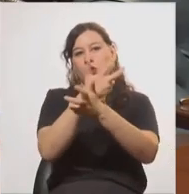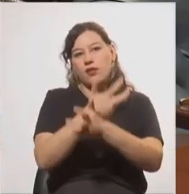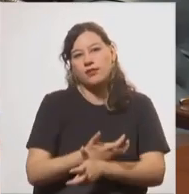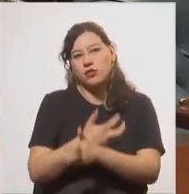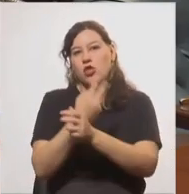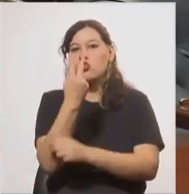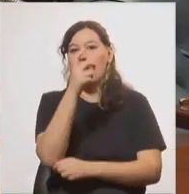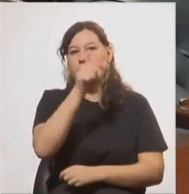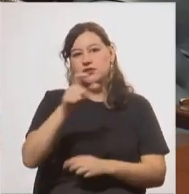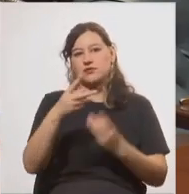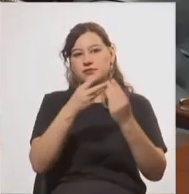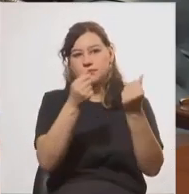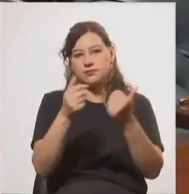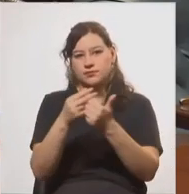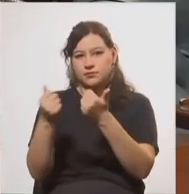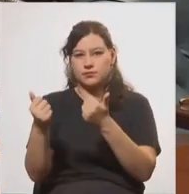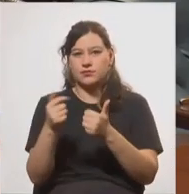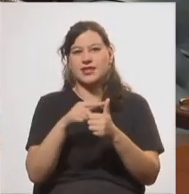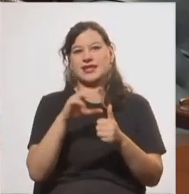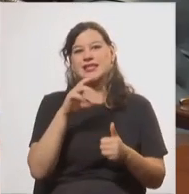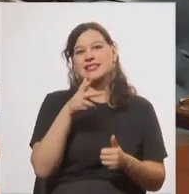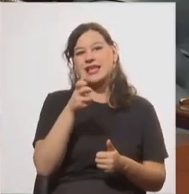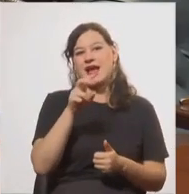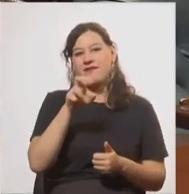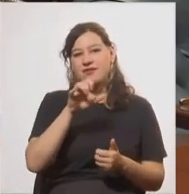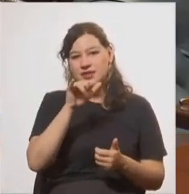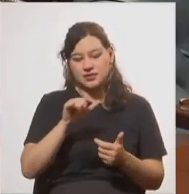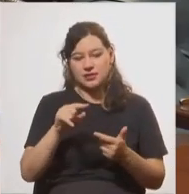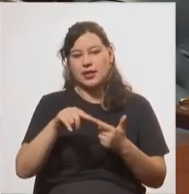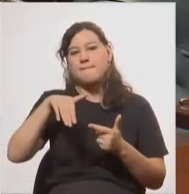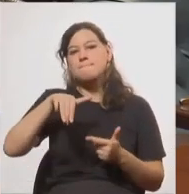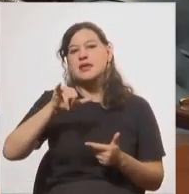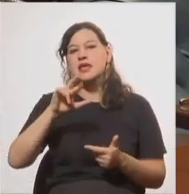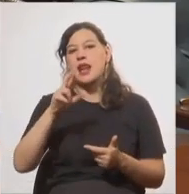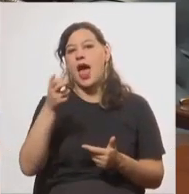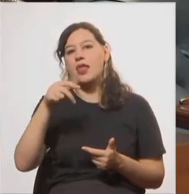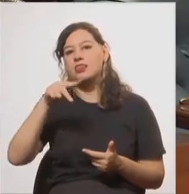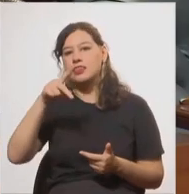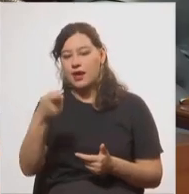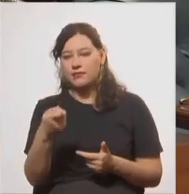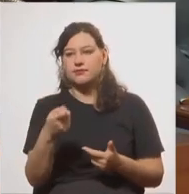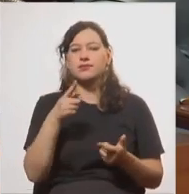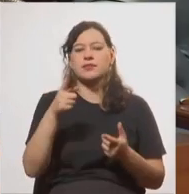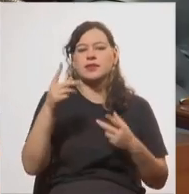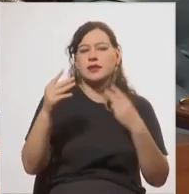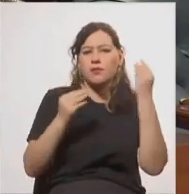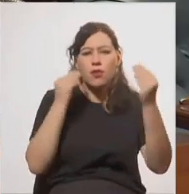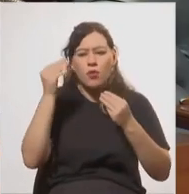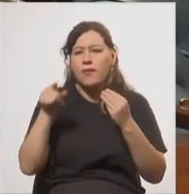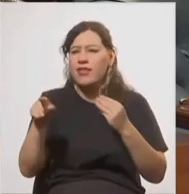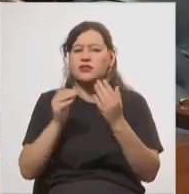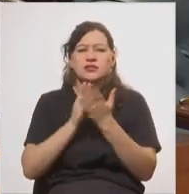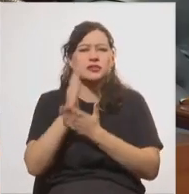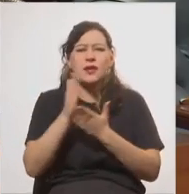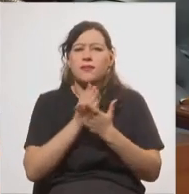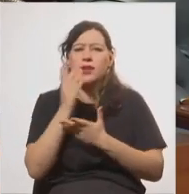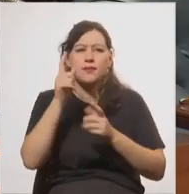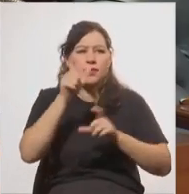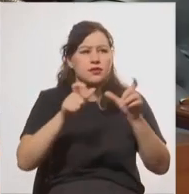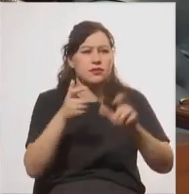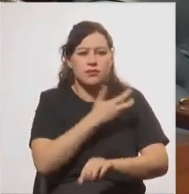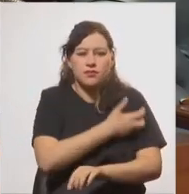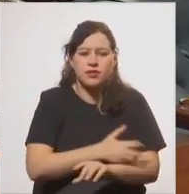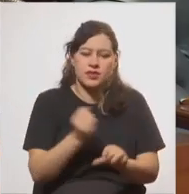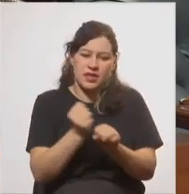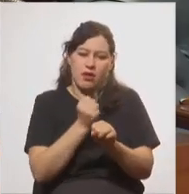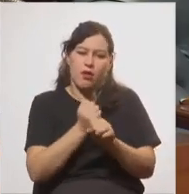desaparecidos, Uba Gessner Chávez Sosa y Fernando Miranda. Preocupada siempre por los más desposeídos, trabajó en